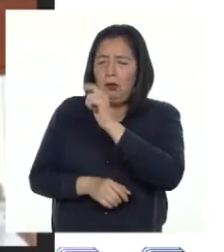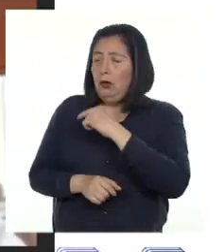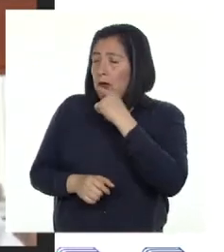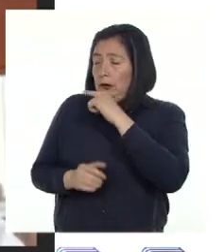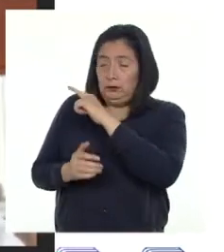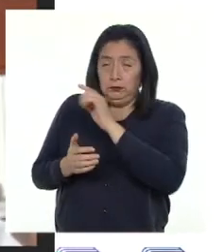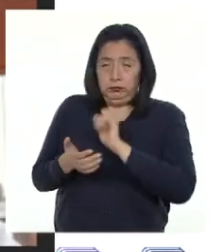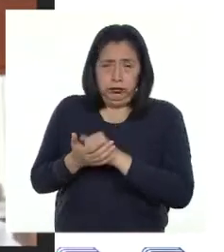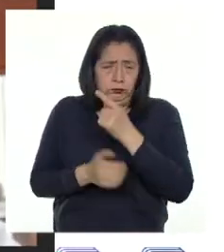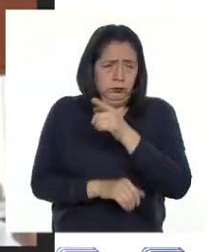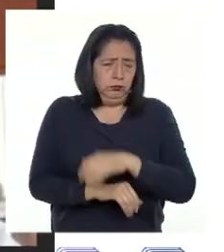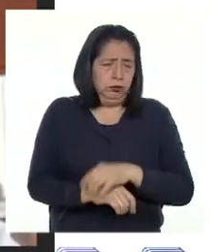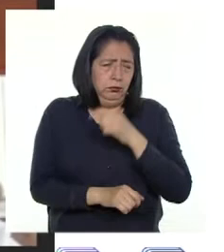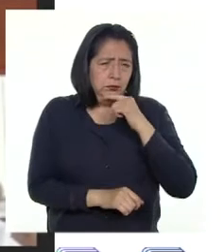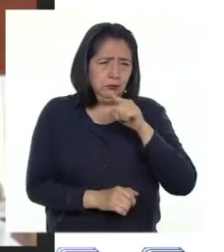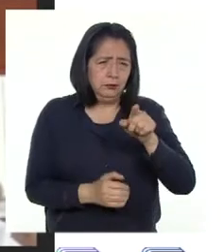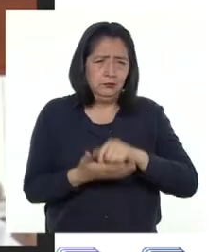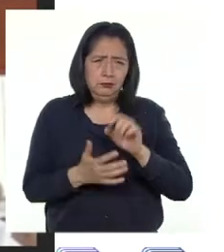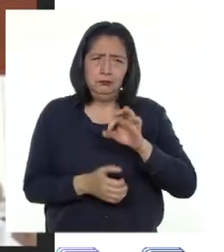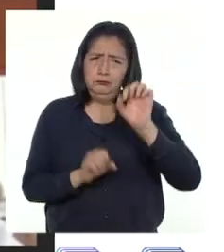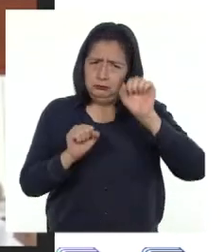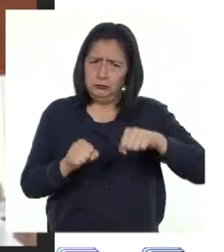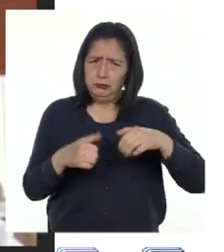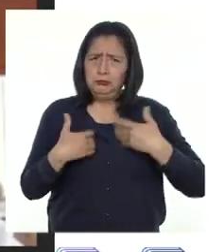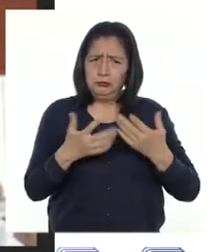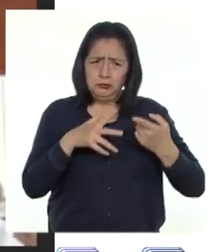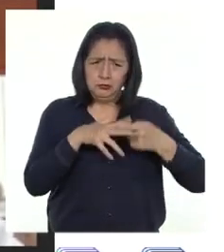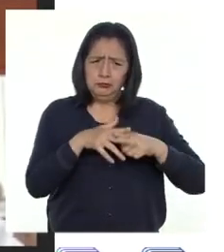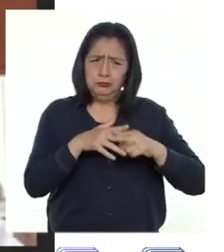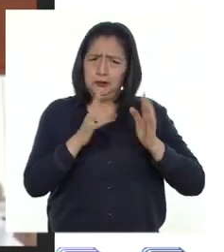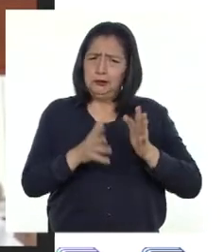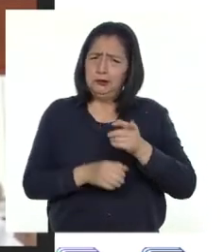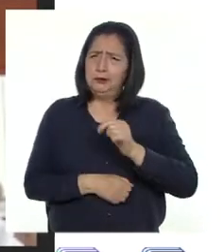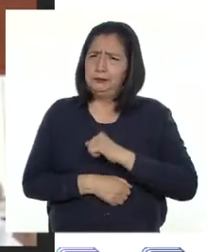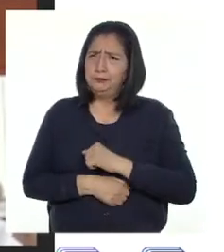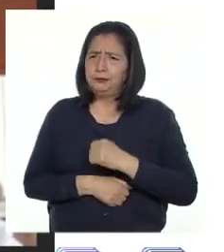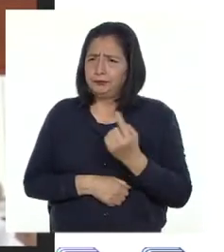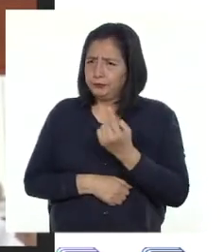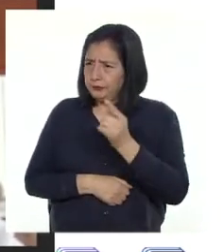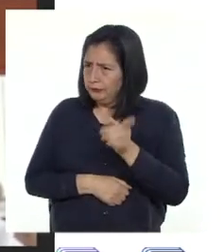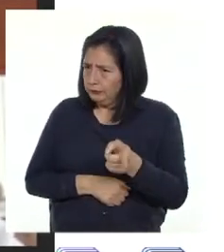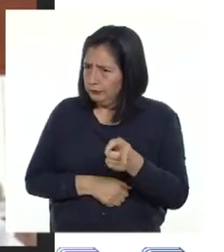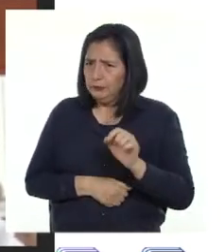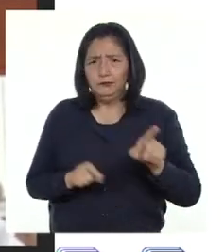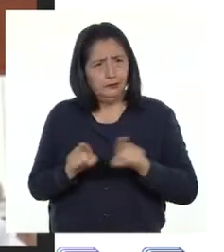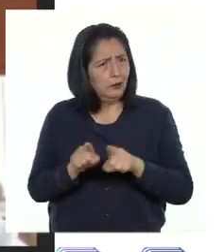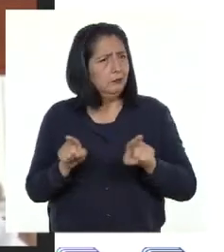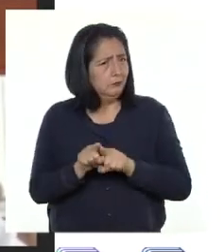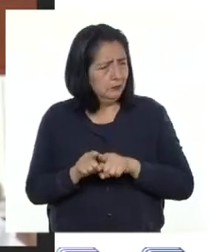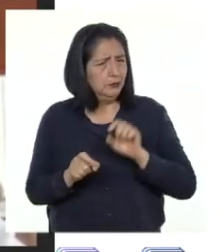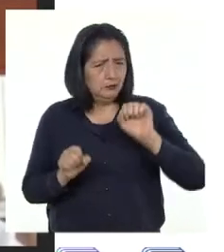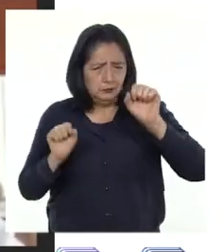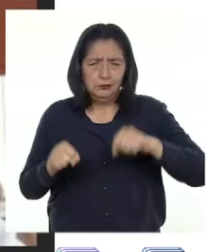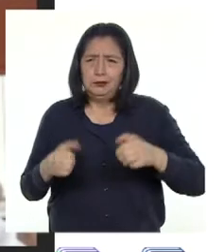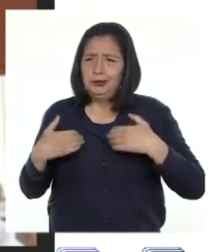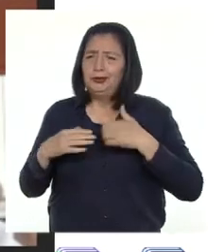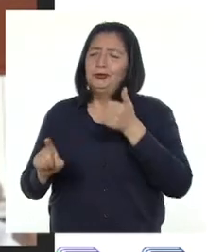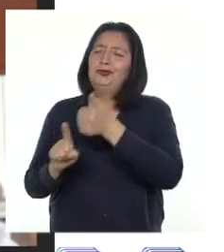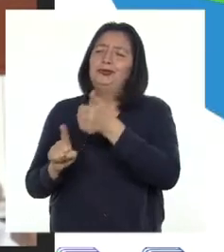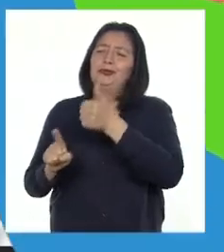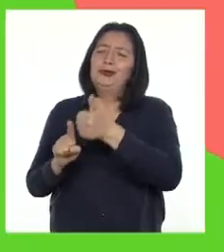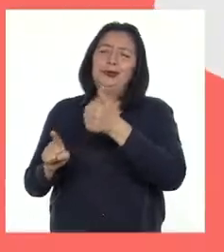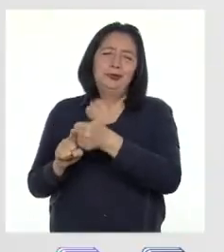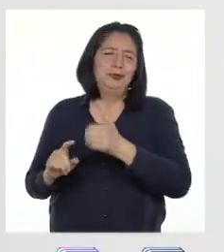mujeres. Ella logró ser mecánica. No solo eso, además logró tener su